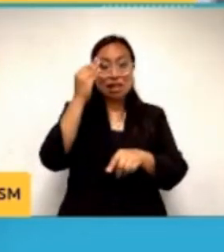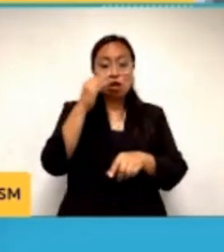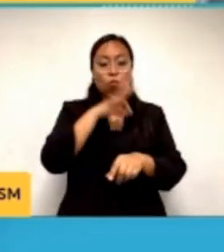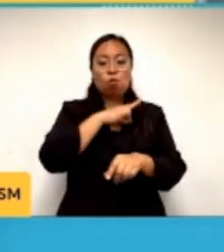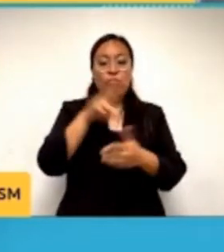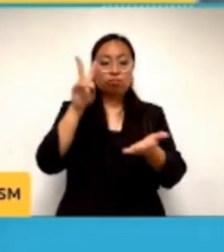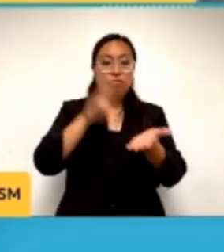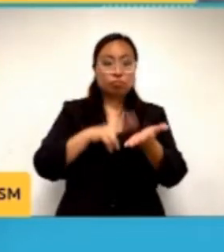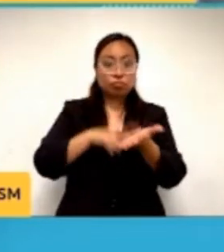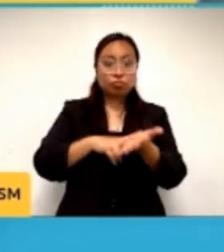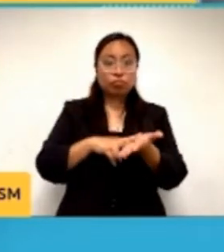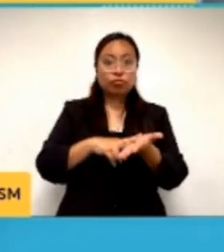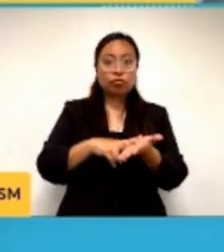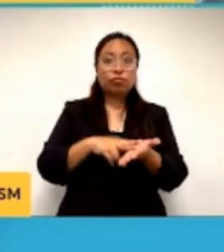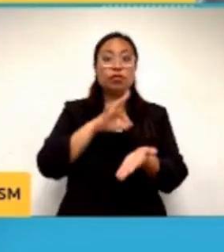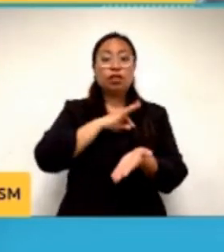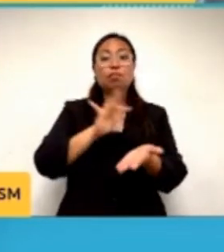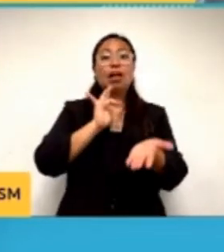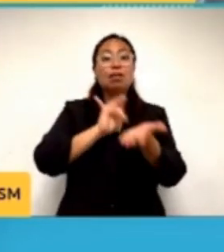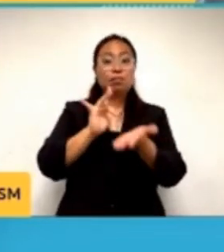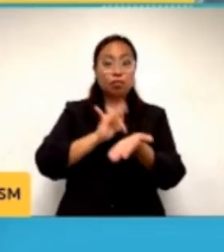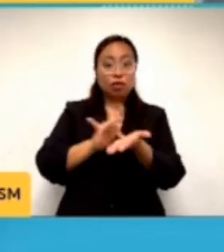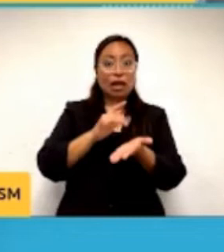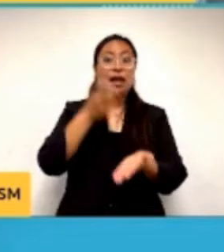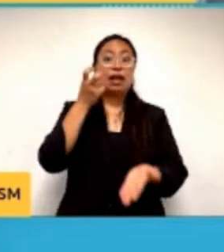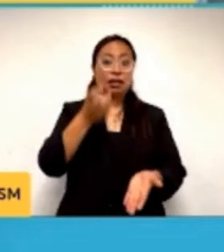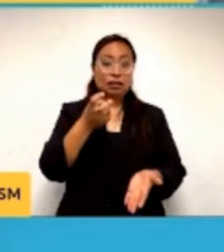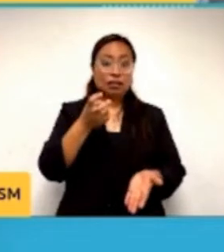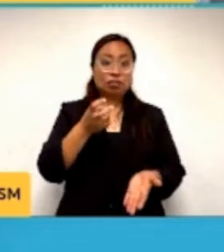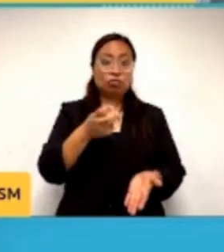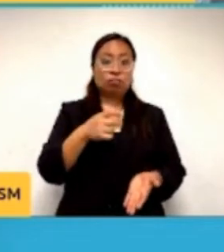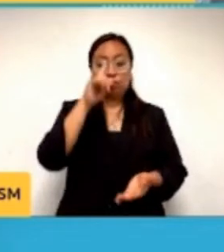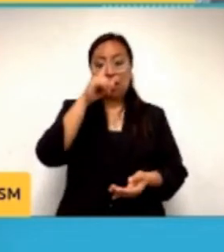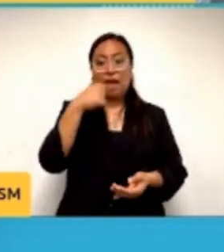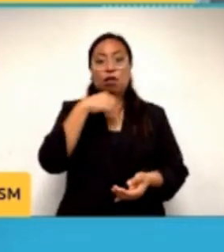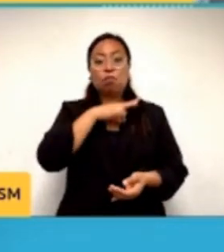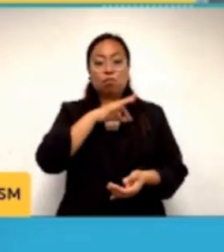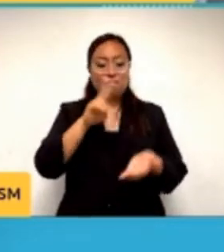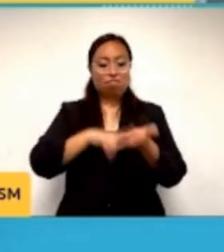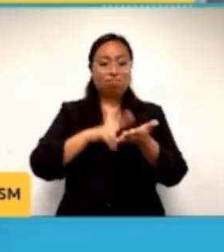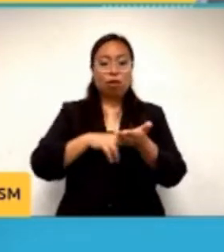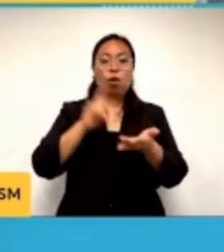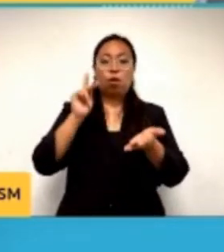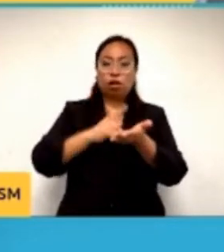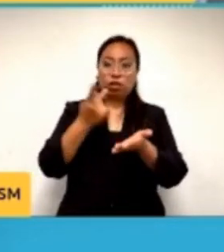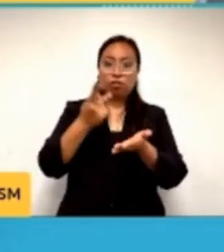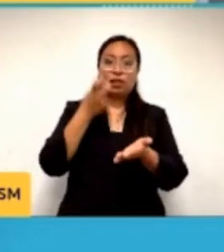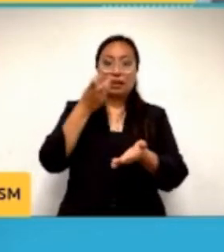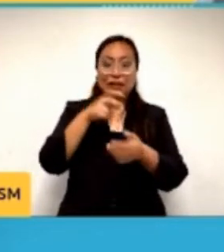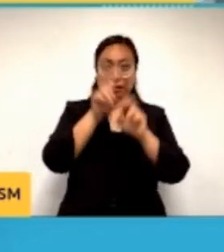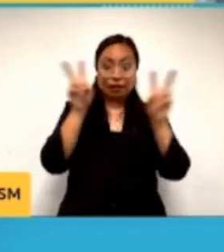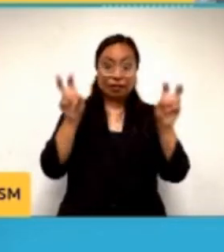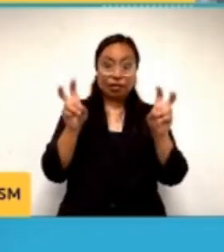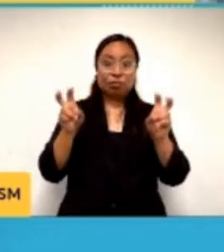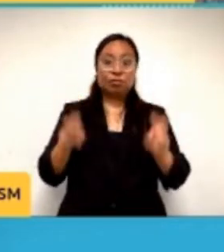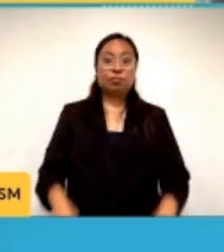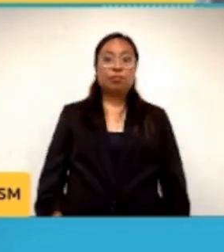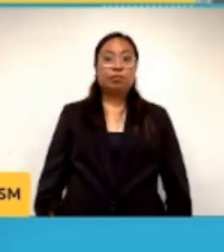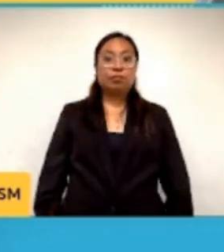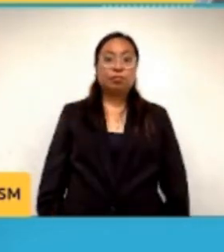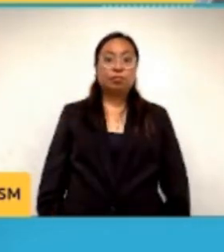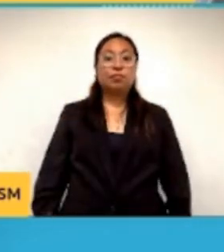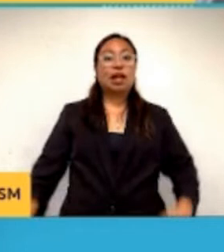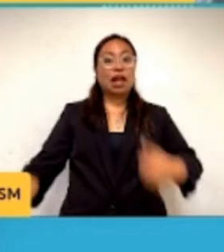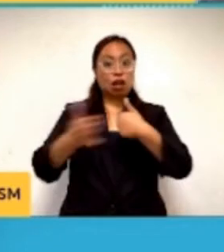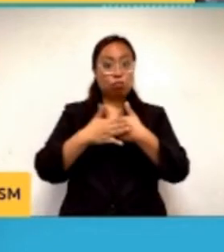valor y te ayude a posicionarte a ti como una persona relevante en ese tema. Entonces, la próxima